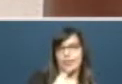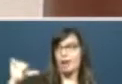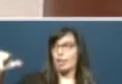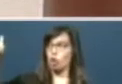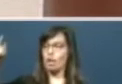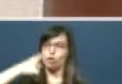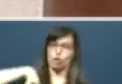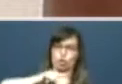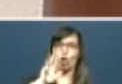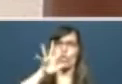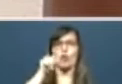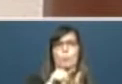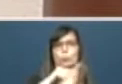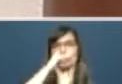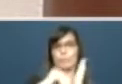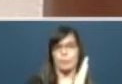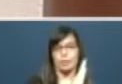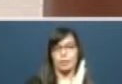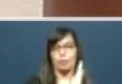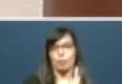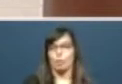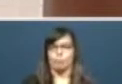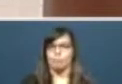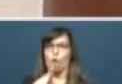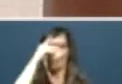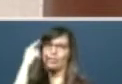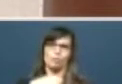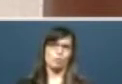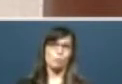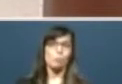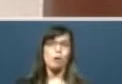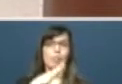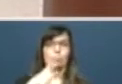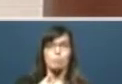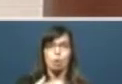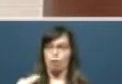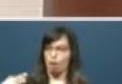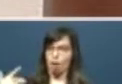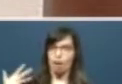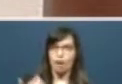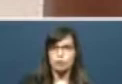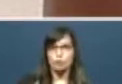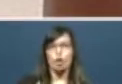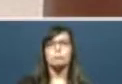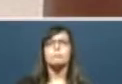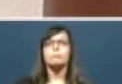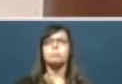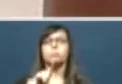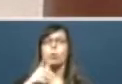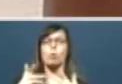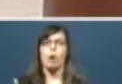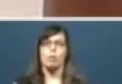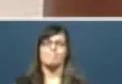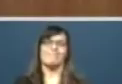lo que no puede hacernos olvidar sin embargo el crecimiento en los últimos años de nuestro gasto al